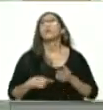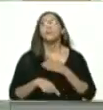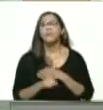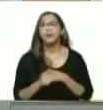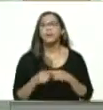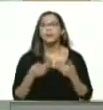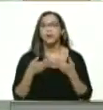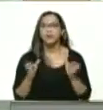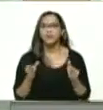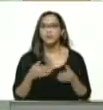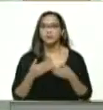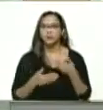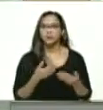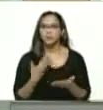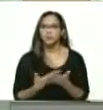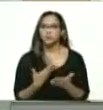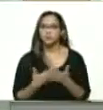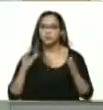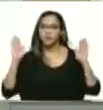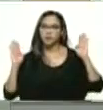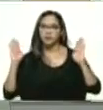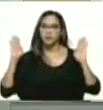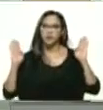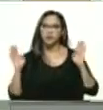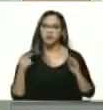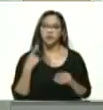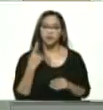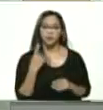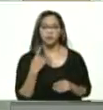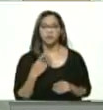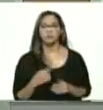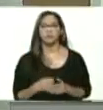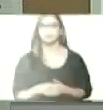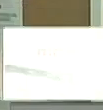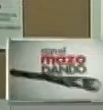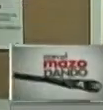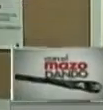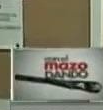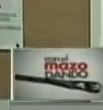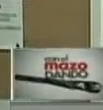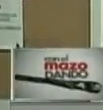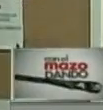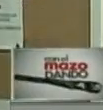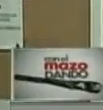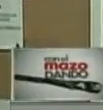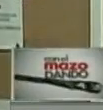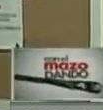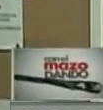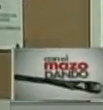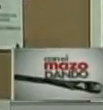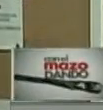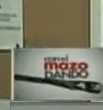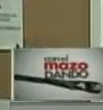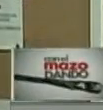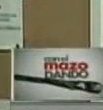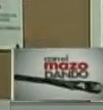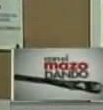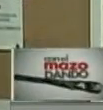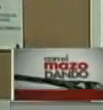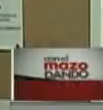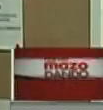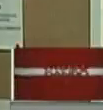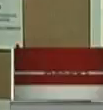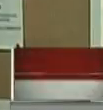de postulaciones es el primer paso proceso de postulaciones y digo postulaciones